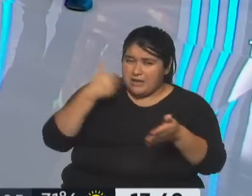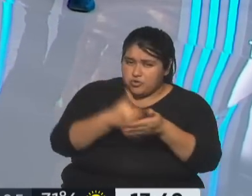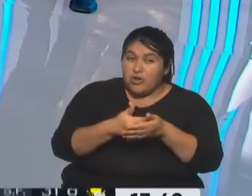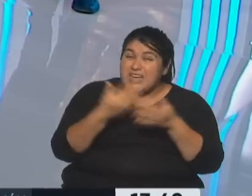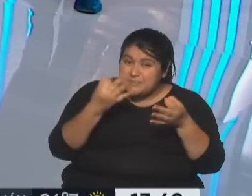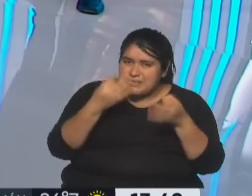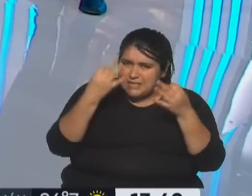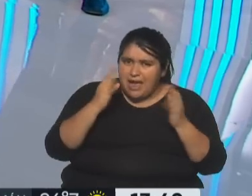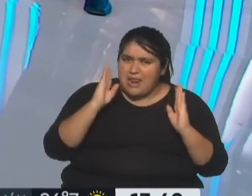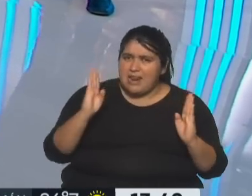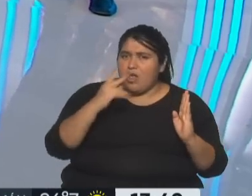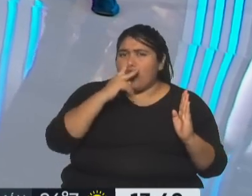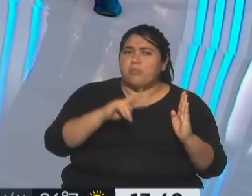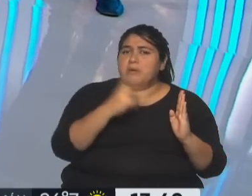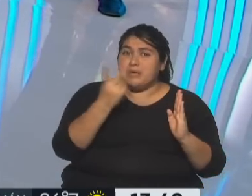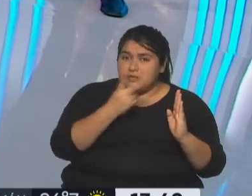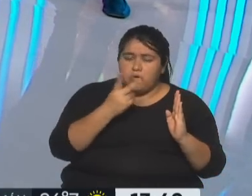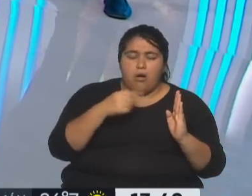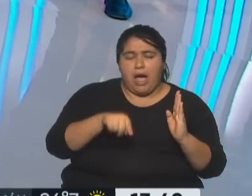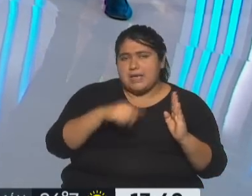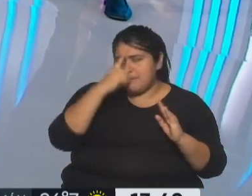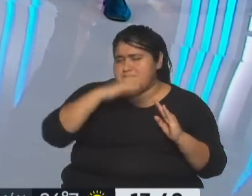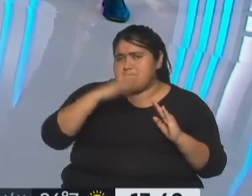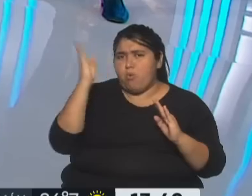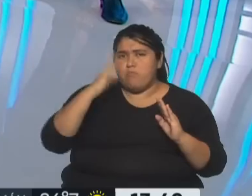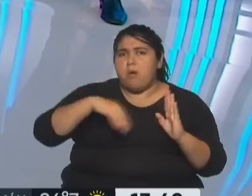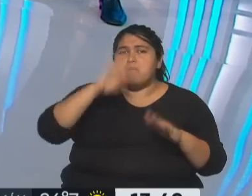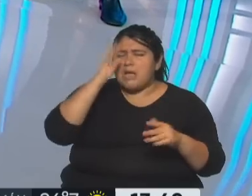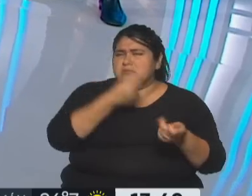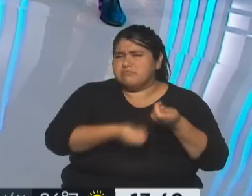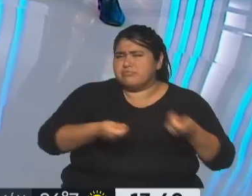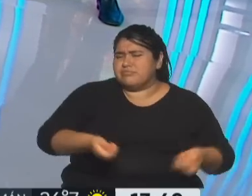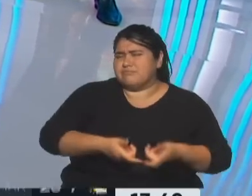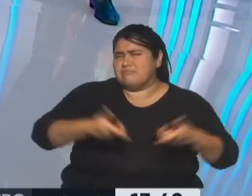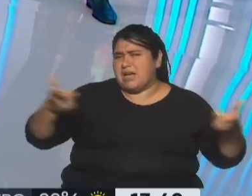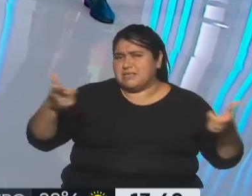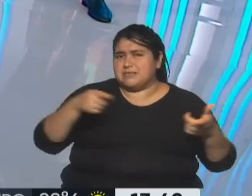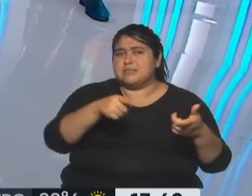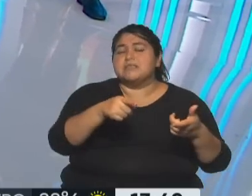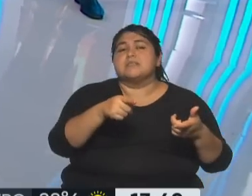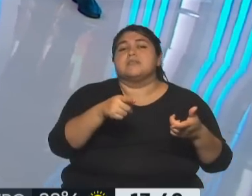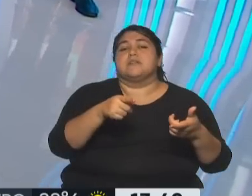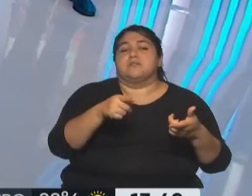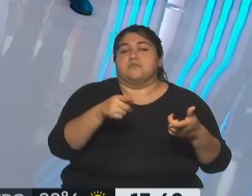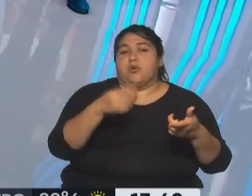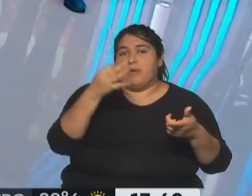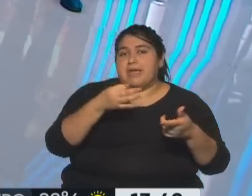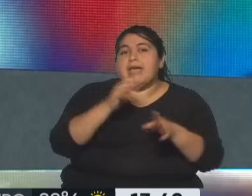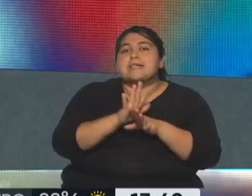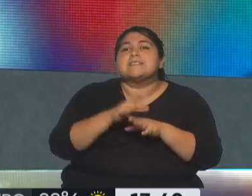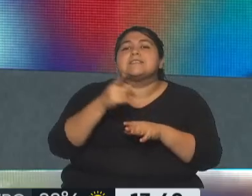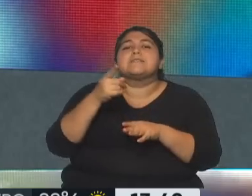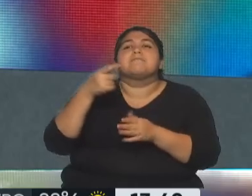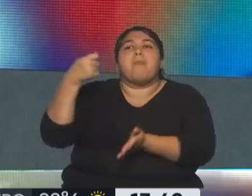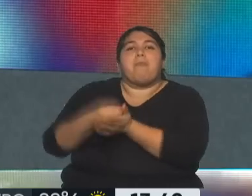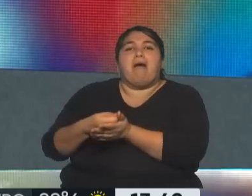específicamente 2022, hay una explosión de asesinatos en el marco de impulsados por el sicariato, digamos, ¿no? Asesinatos